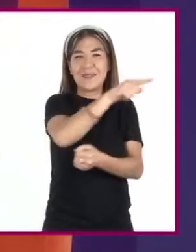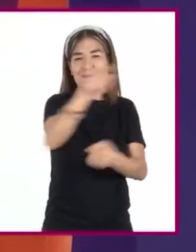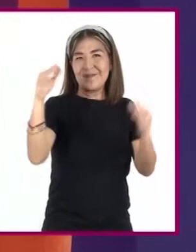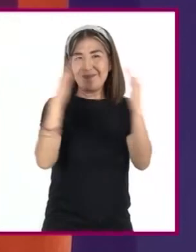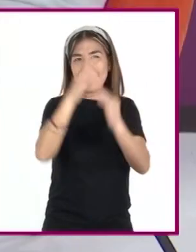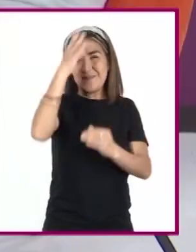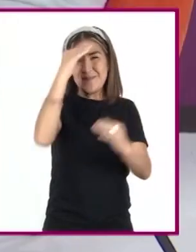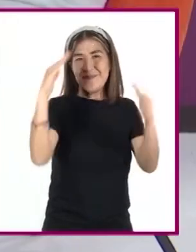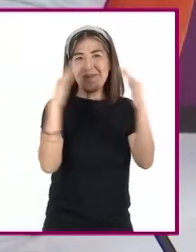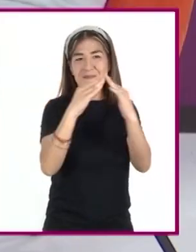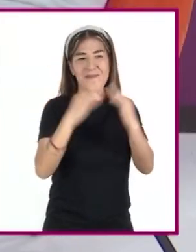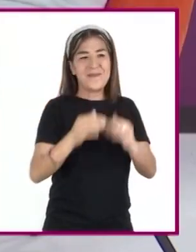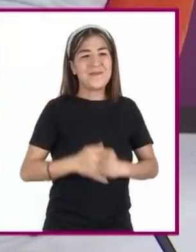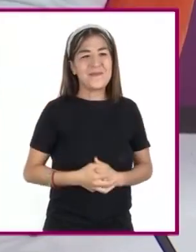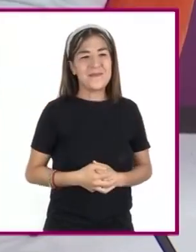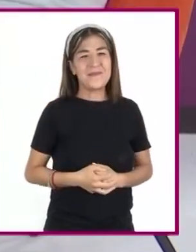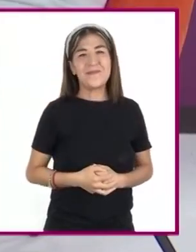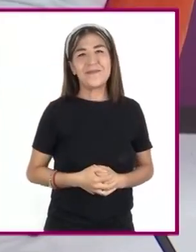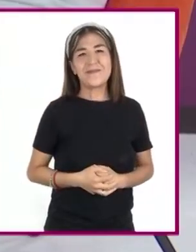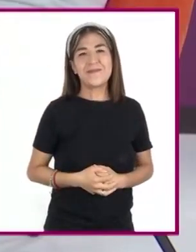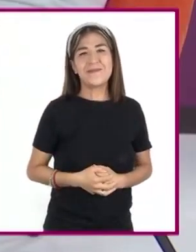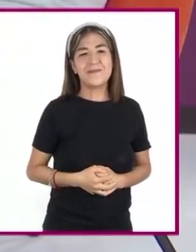Casa.